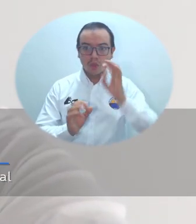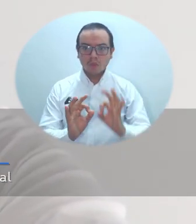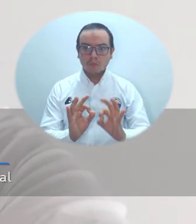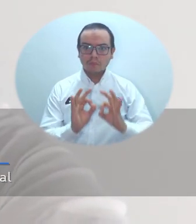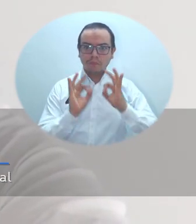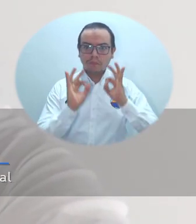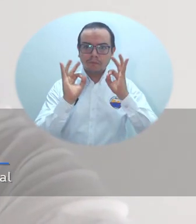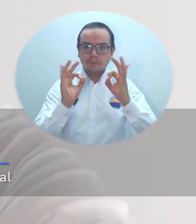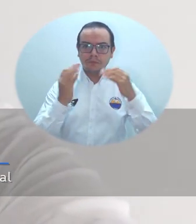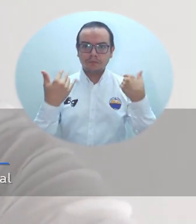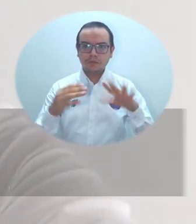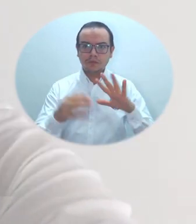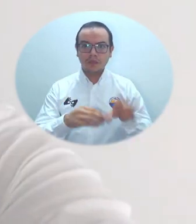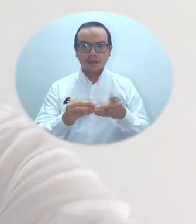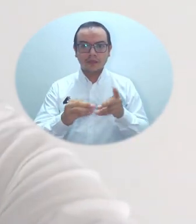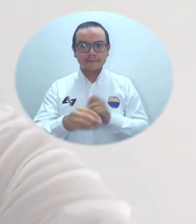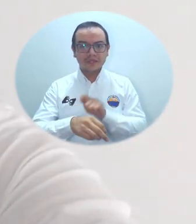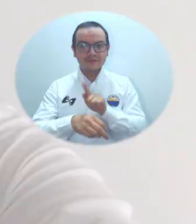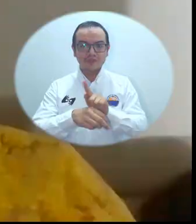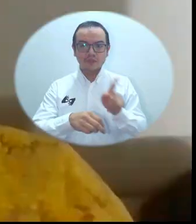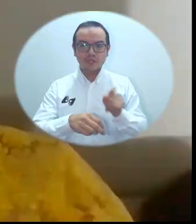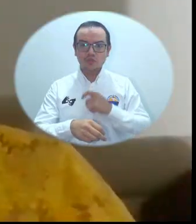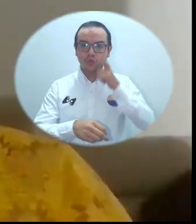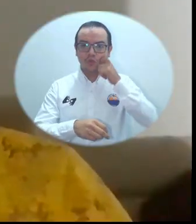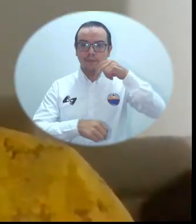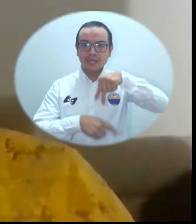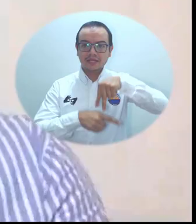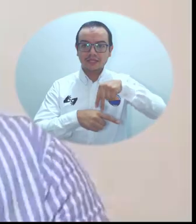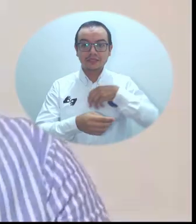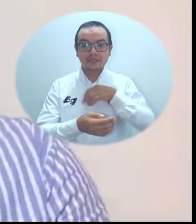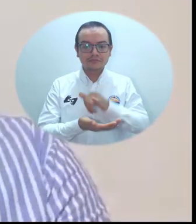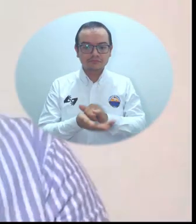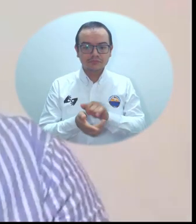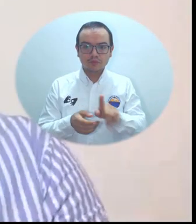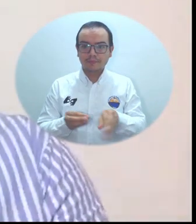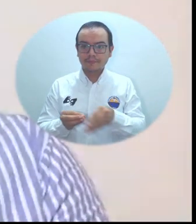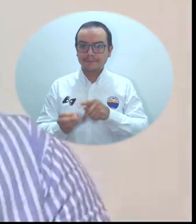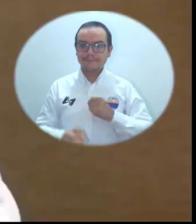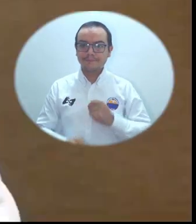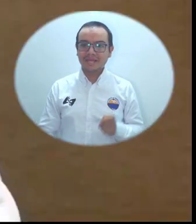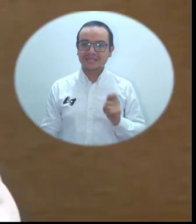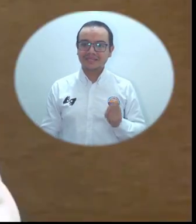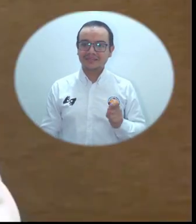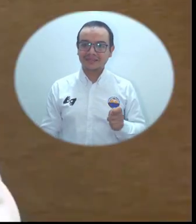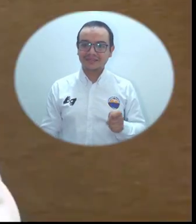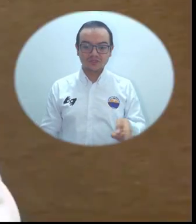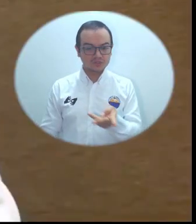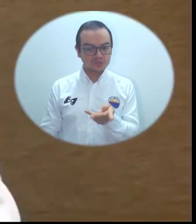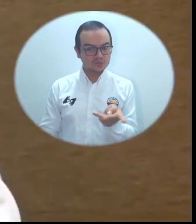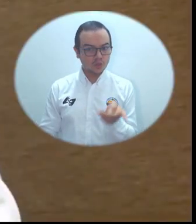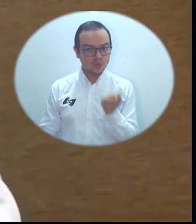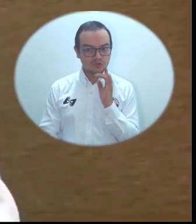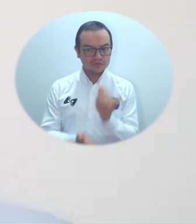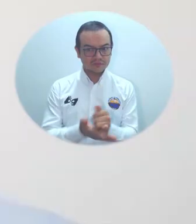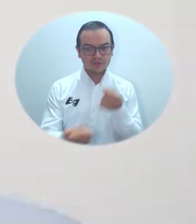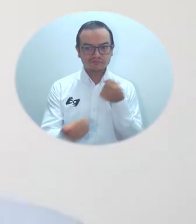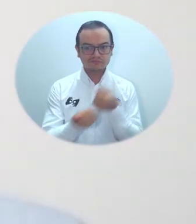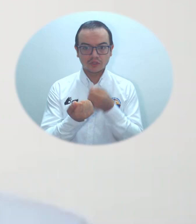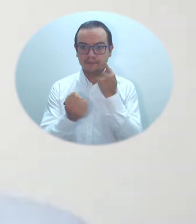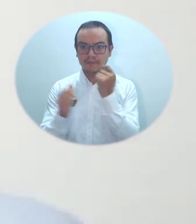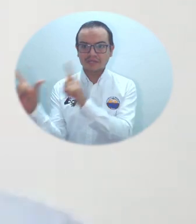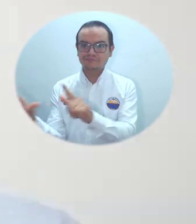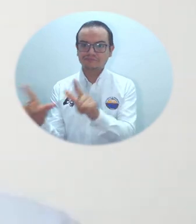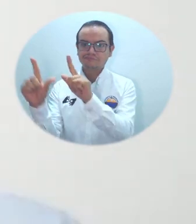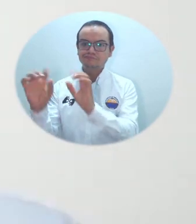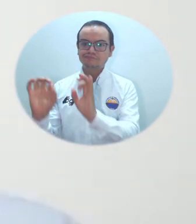de la Facultad de Humanidades y el Programa de Derecho en seguir llevando educación de calidad, ahora en el nivel de posgrados.